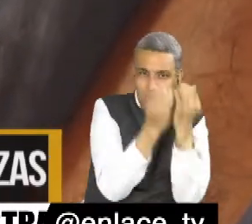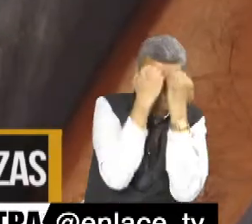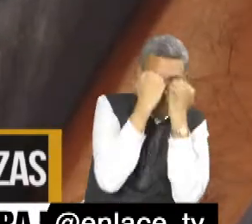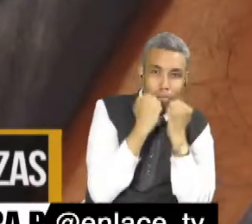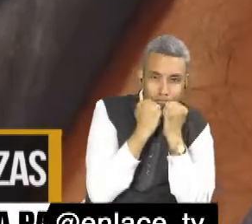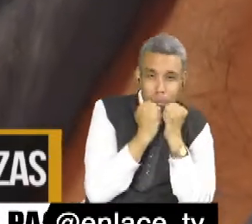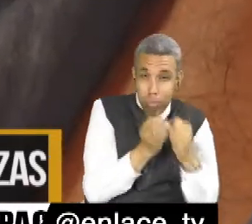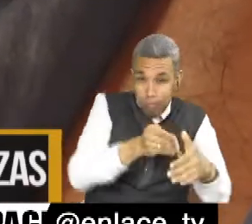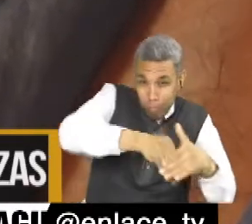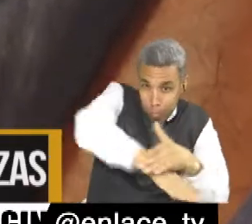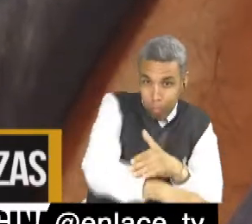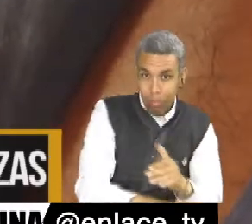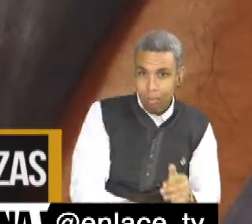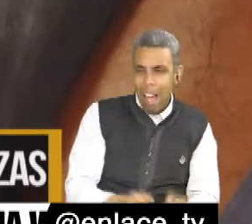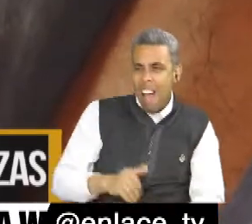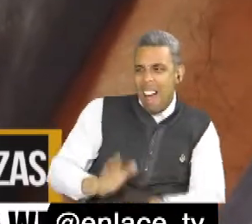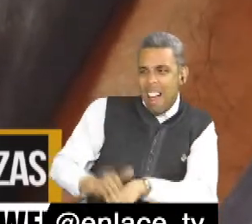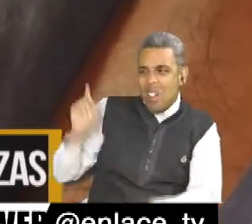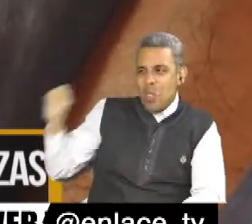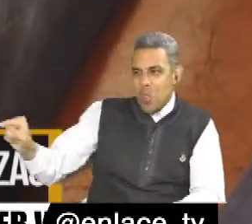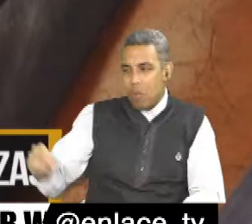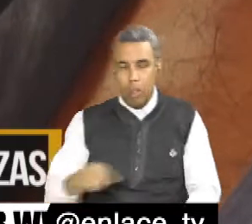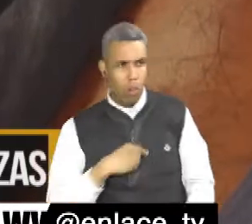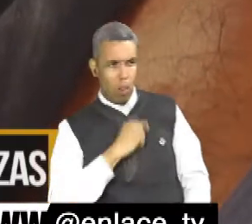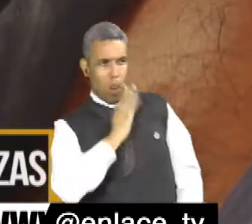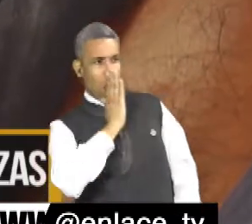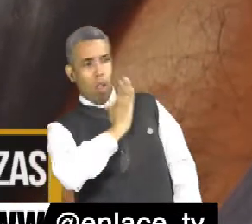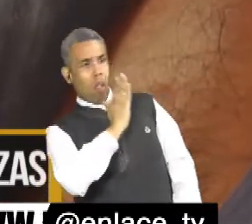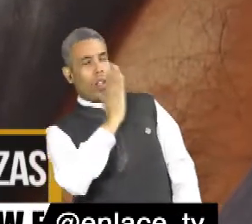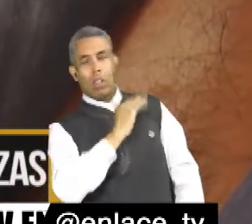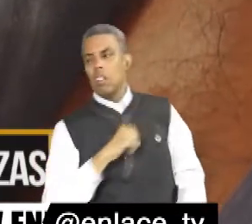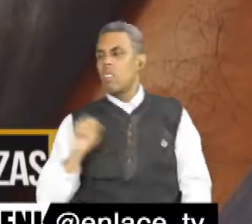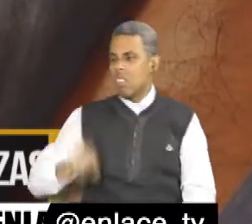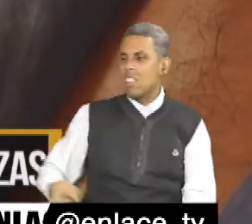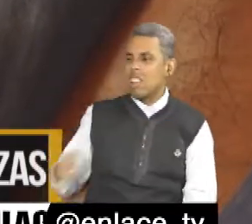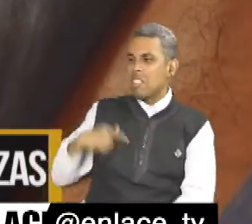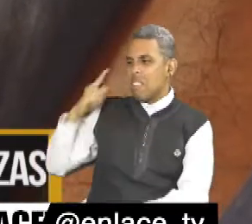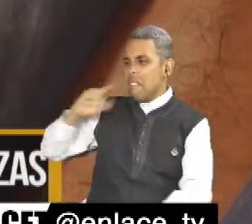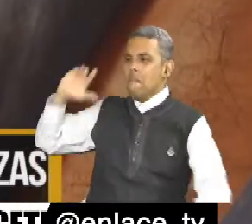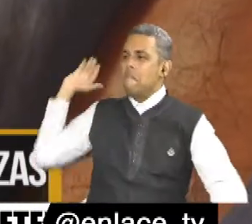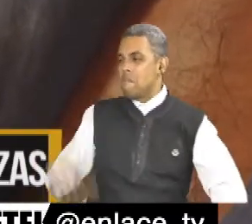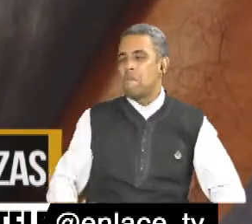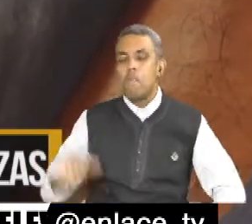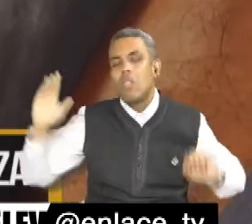en el cuerpo. Que me iban a matar, me tiraron al suelo, me pateaban.